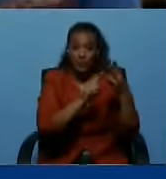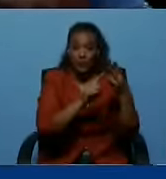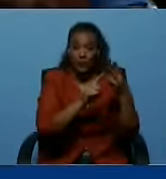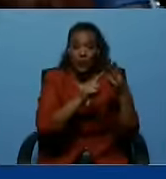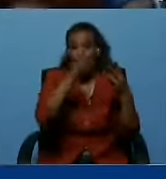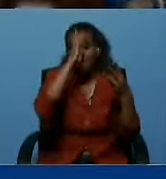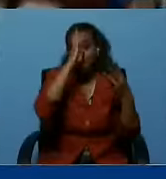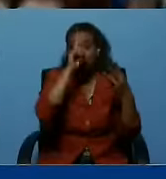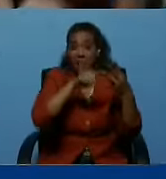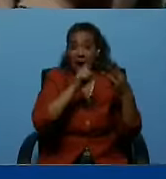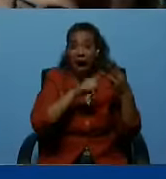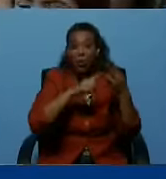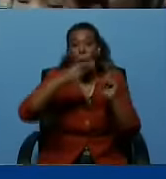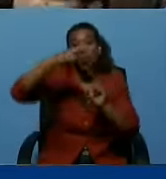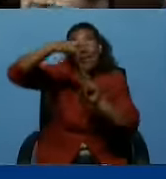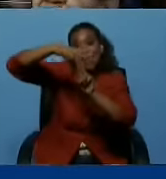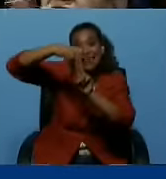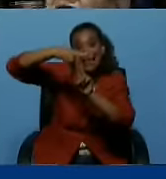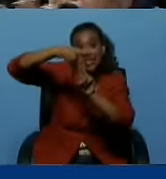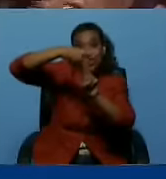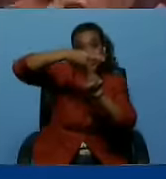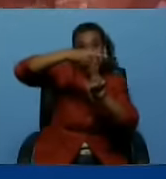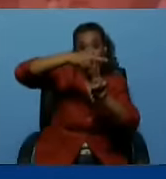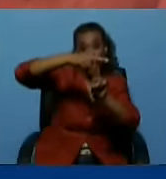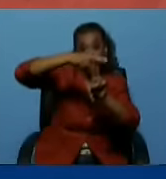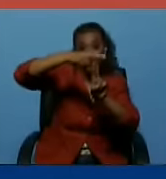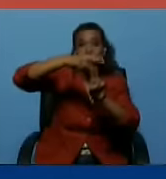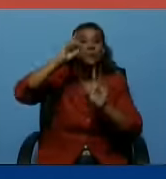Y el Banco del Tesoro.